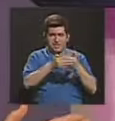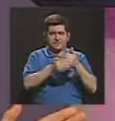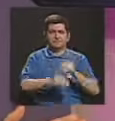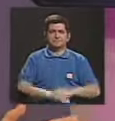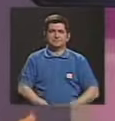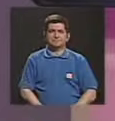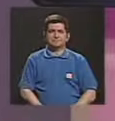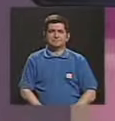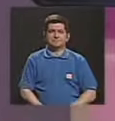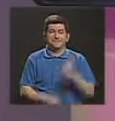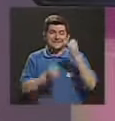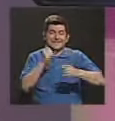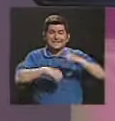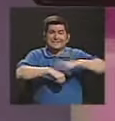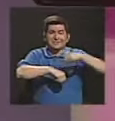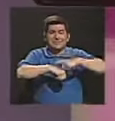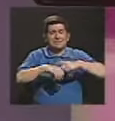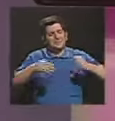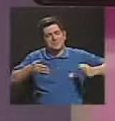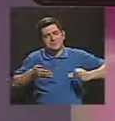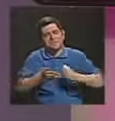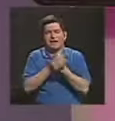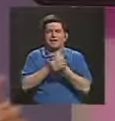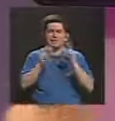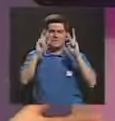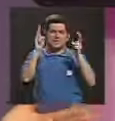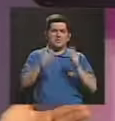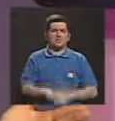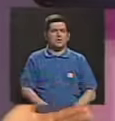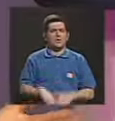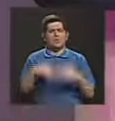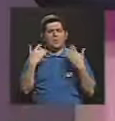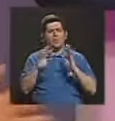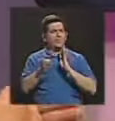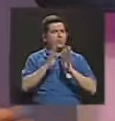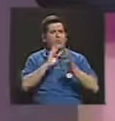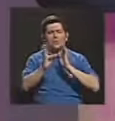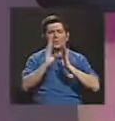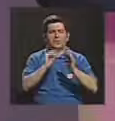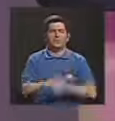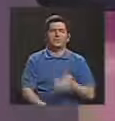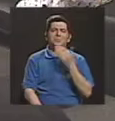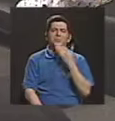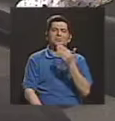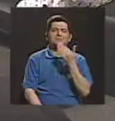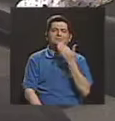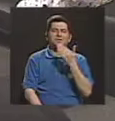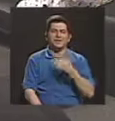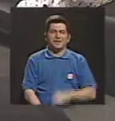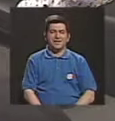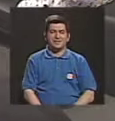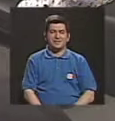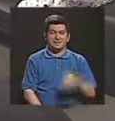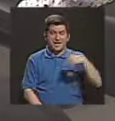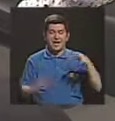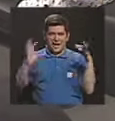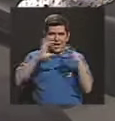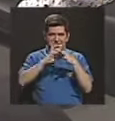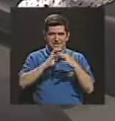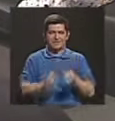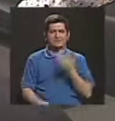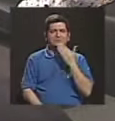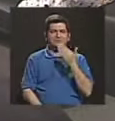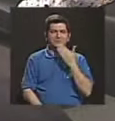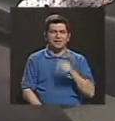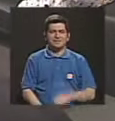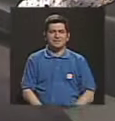bueno, se nos acaba el tiempo, es una lástima porque es un tema exquisito para hablarlo, pero bueno, muchas gracias por estar aquí con Nexus, muchas gracias